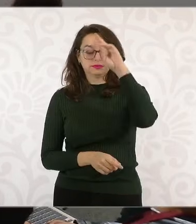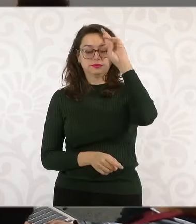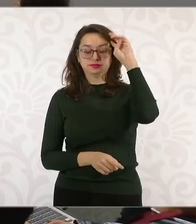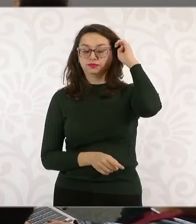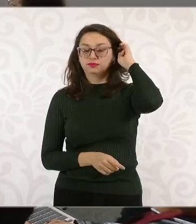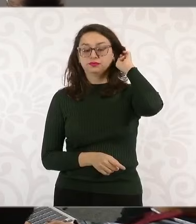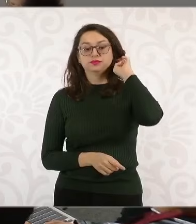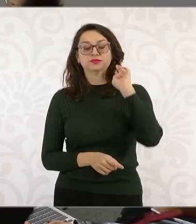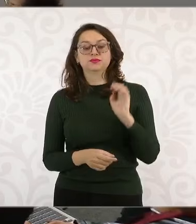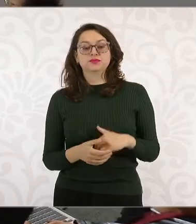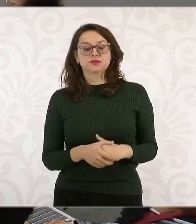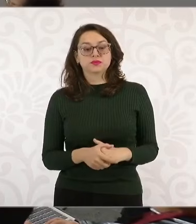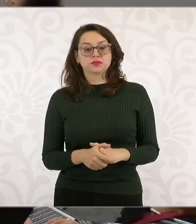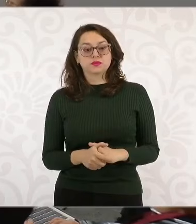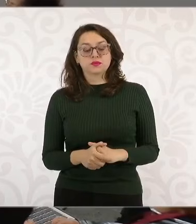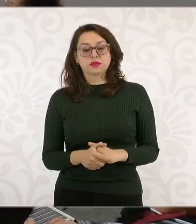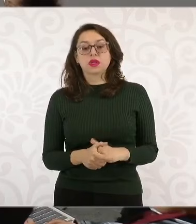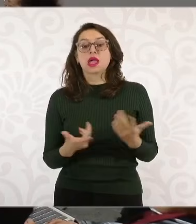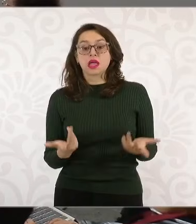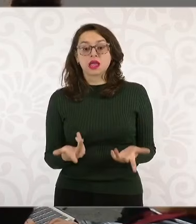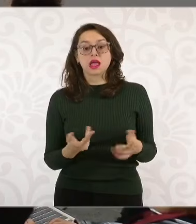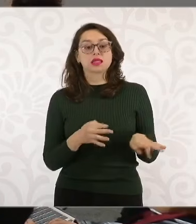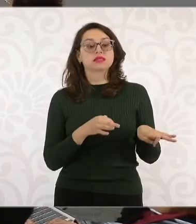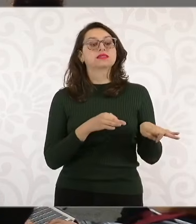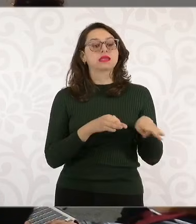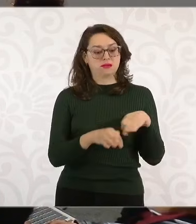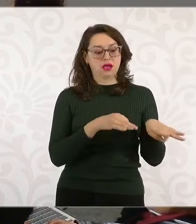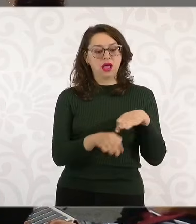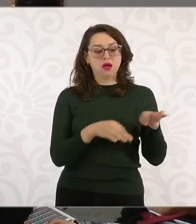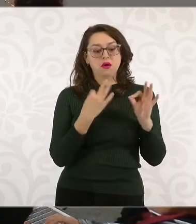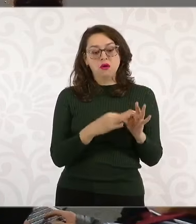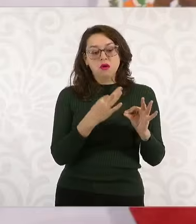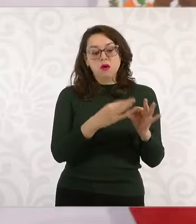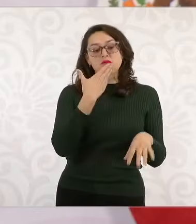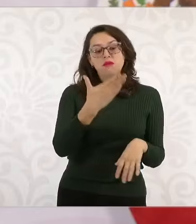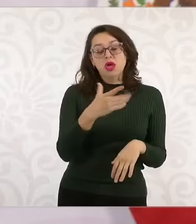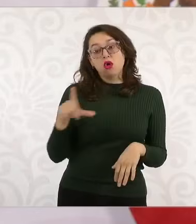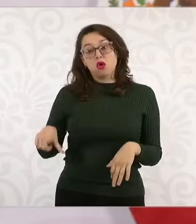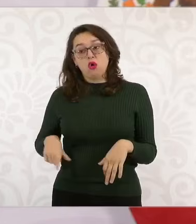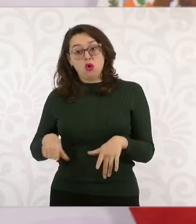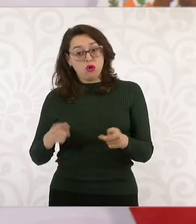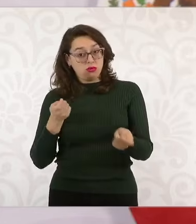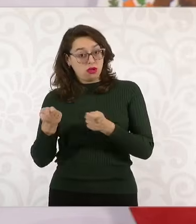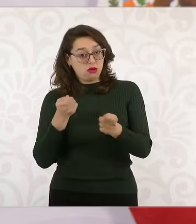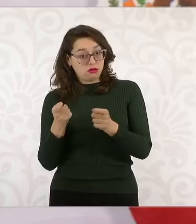Que es distinto desempeño que cómo aprueba o desaprueba la forma en que está gobernando.